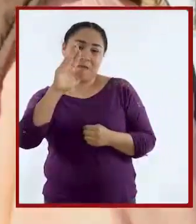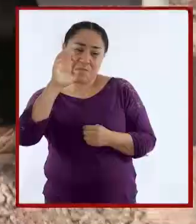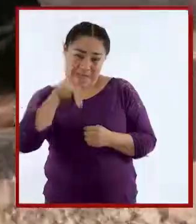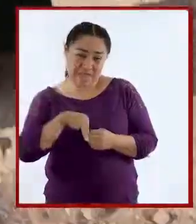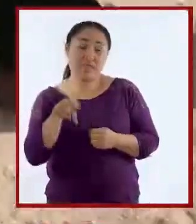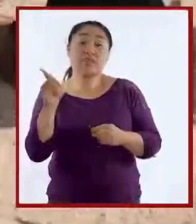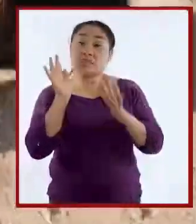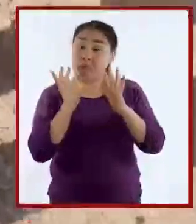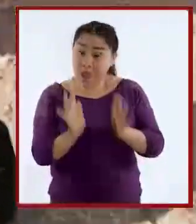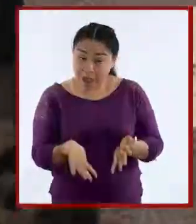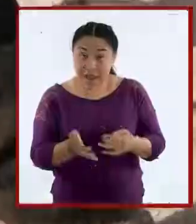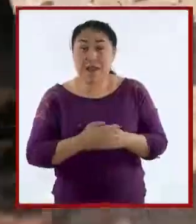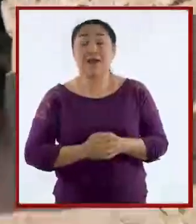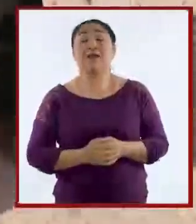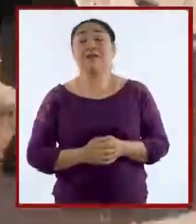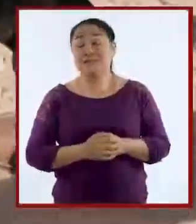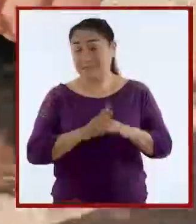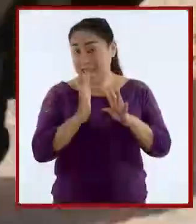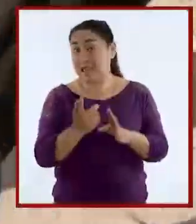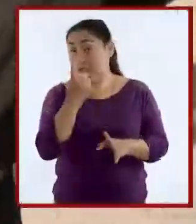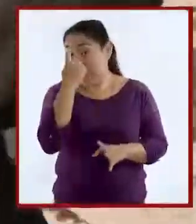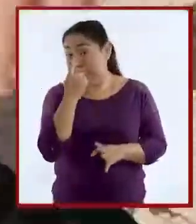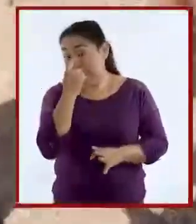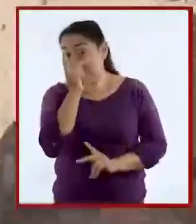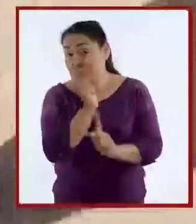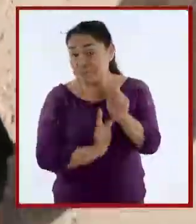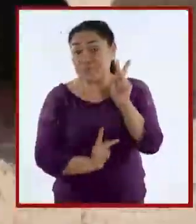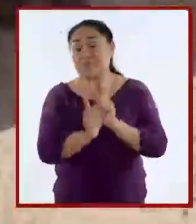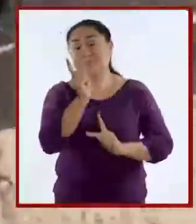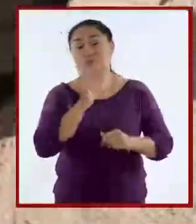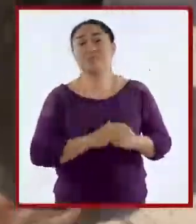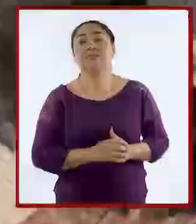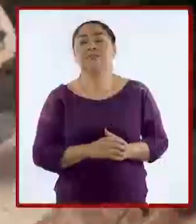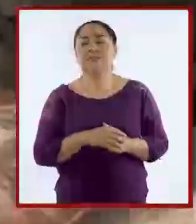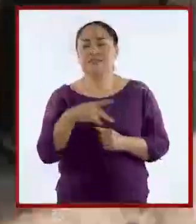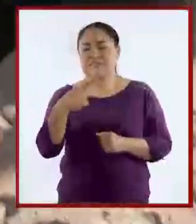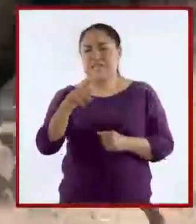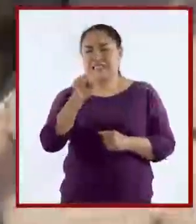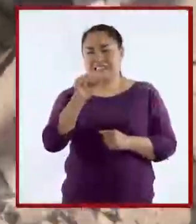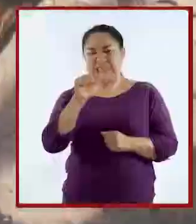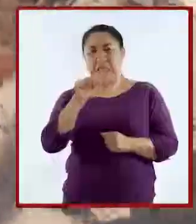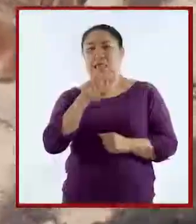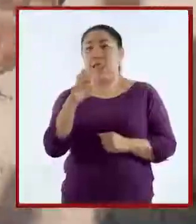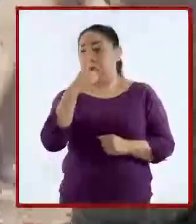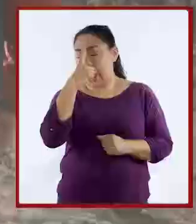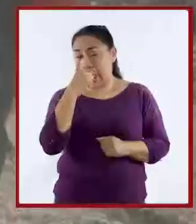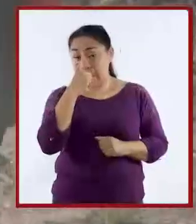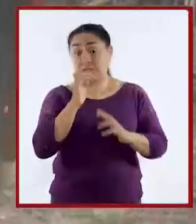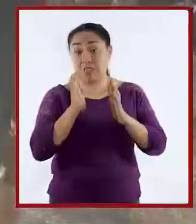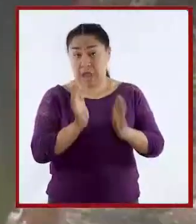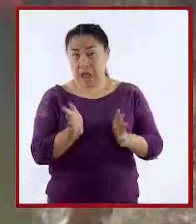Carmen procesó ya un ajo. Sal de ajo. Ahorita. Ah, sal de ajo. Sí.